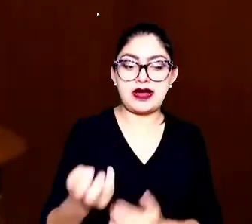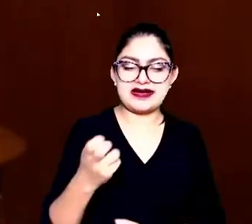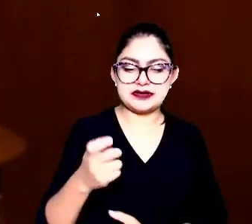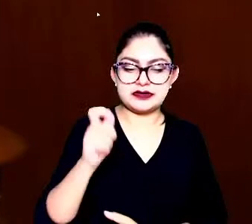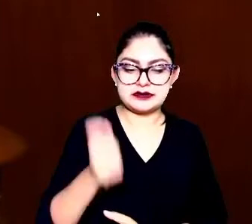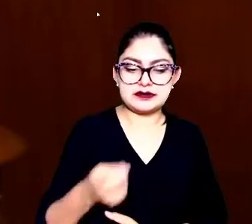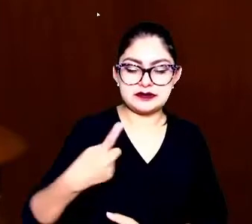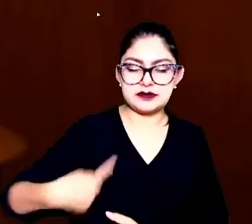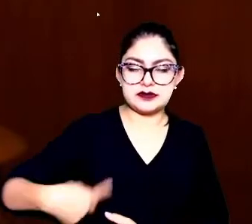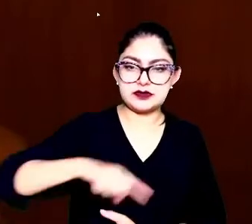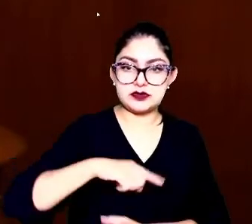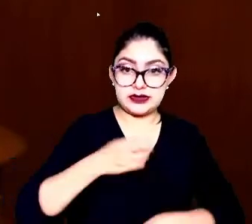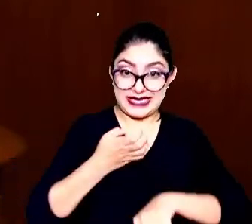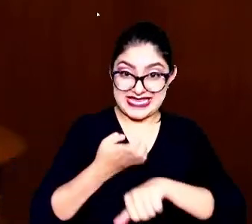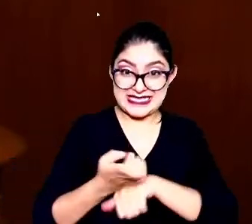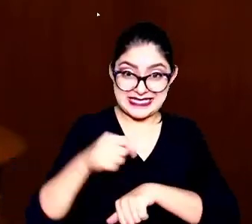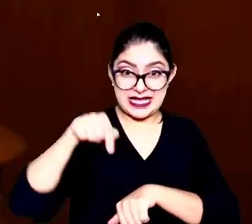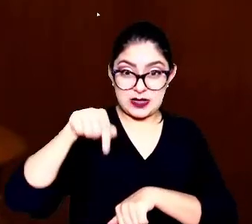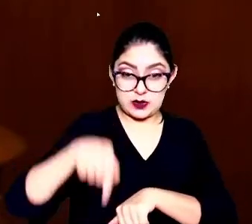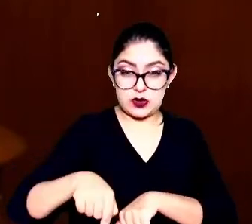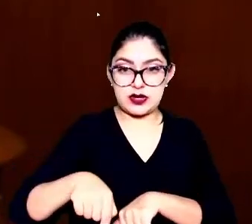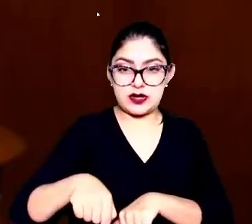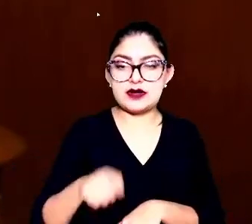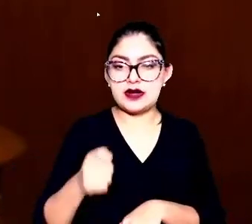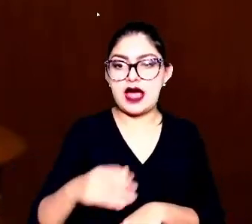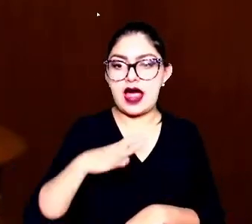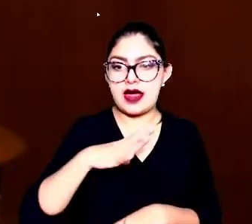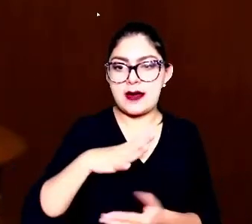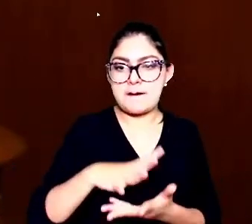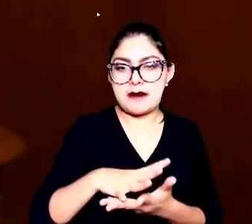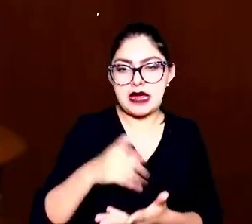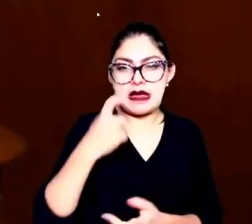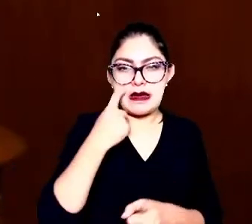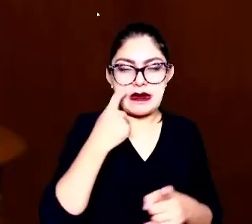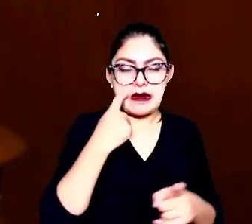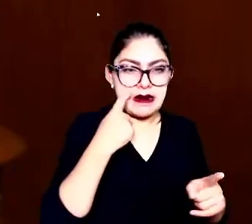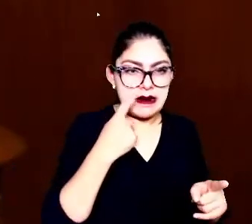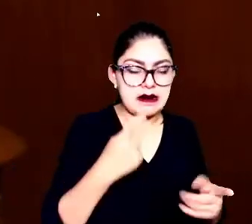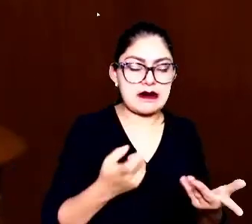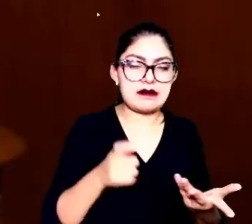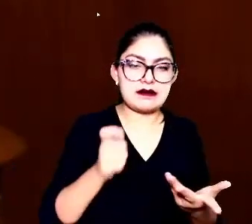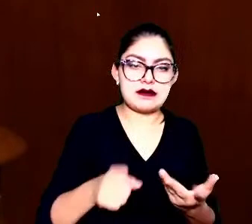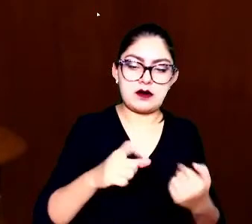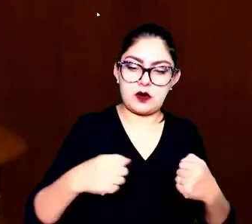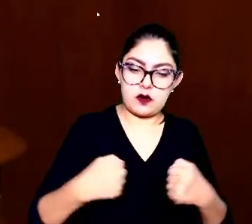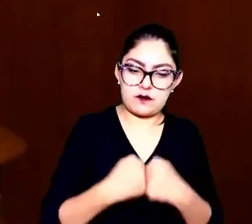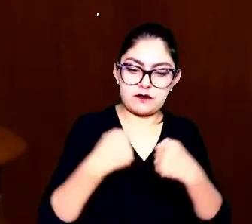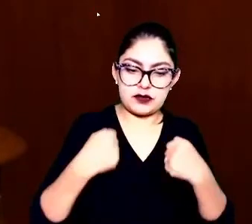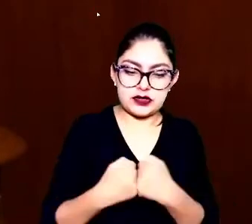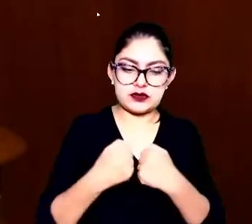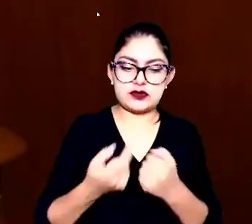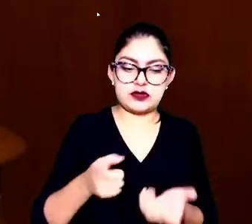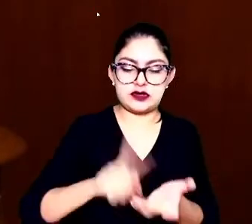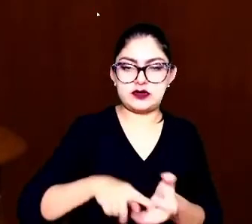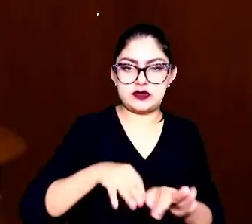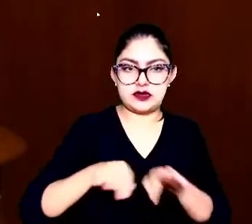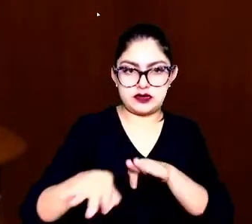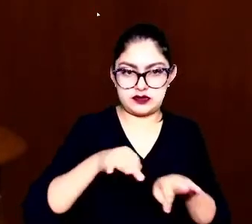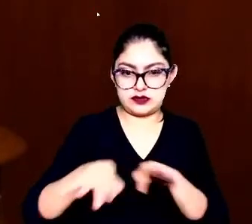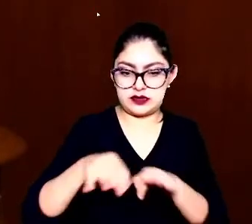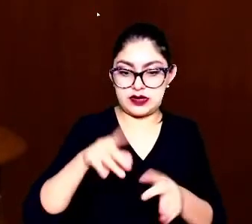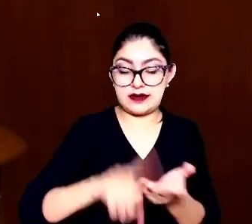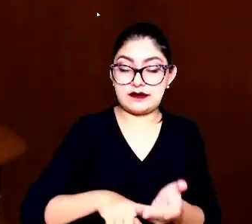las entidades que presenta mayor frecuencia de conflictos individuales de trabajo ya que por cada 100 conflictos registrados